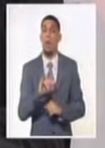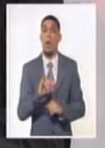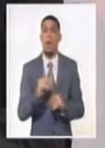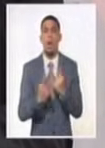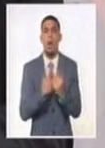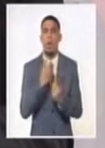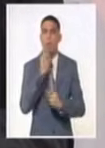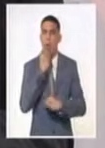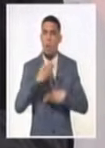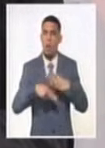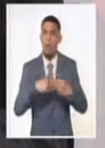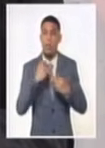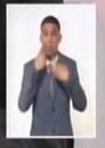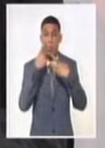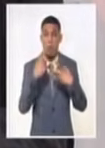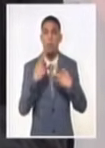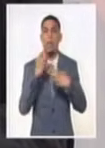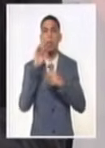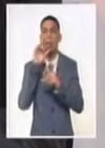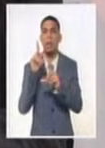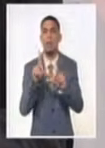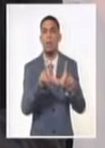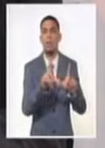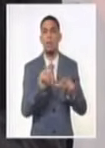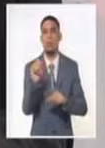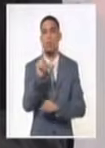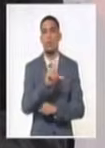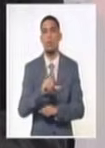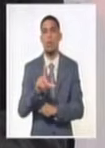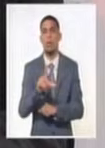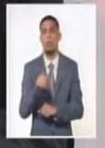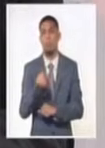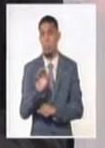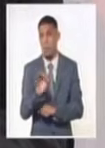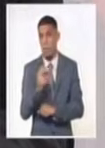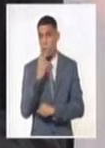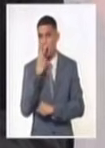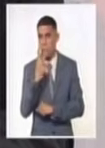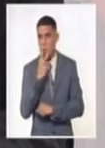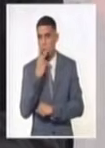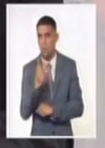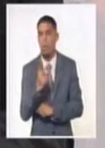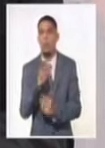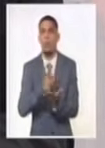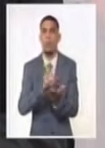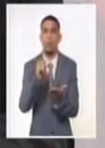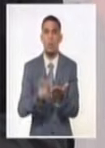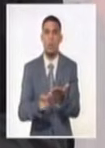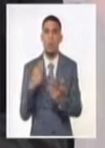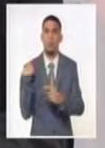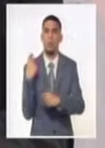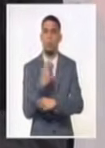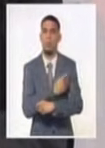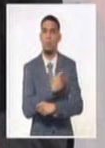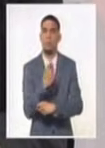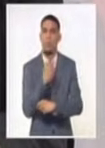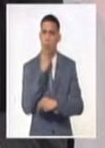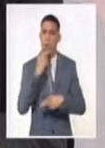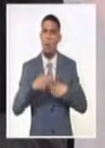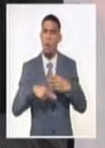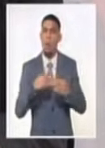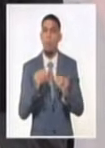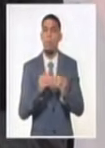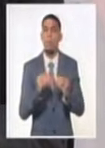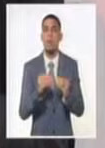ese reconocimiento social y para esa atención que necesitan nuestros estudiantes, maestros y profesores, lo vamos a hacer como parte de